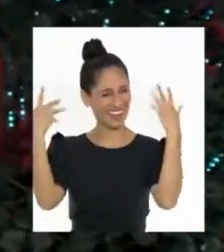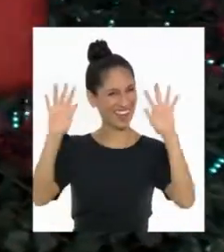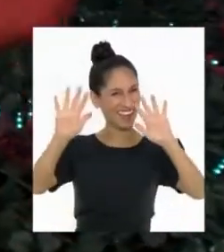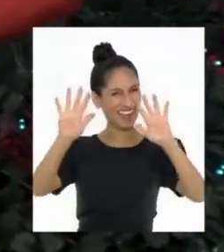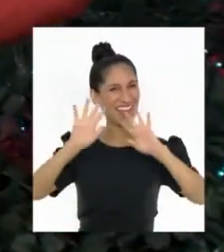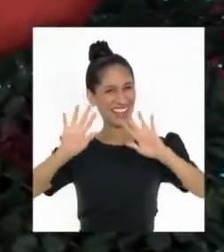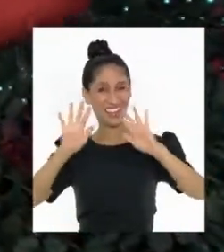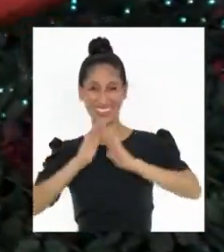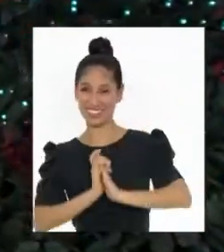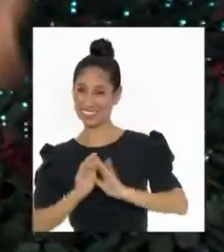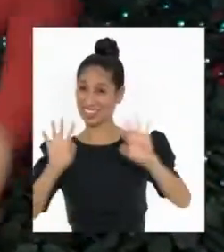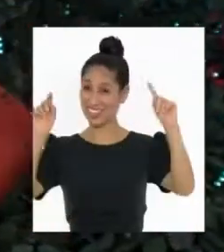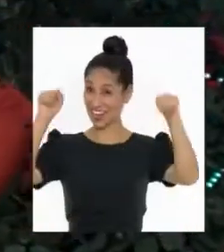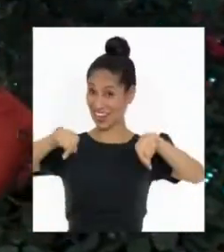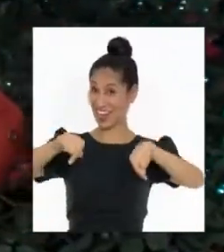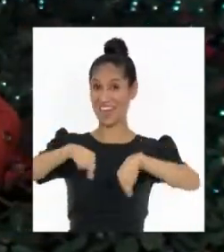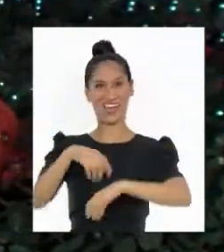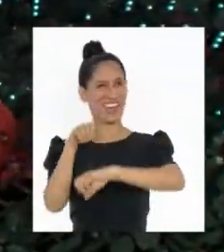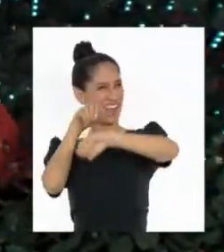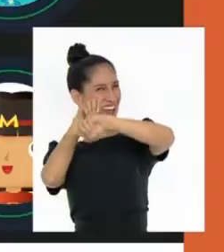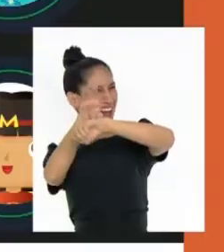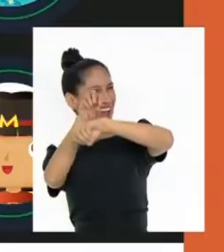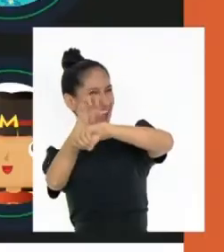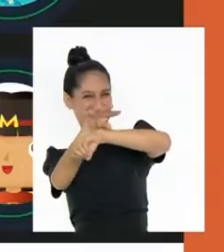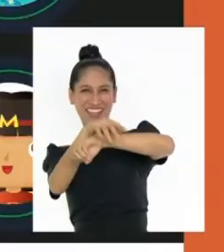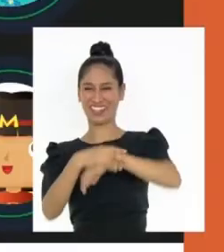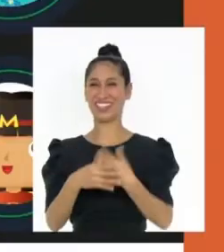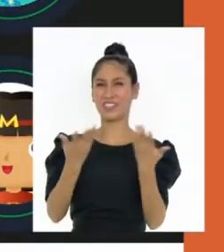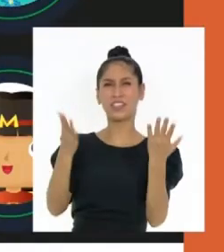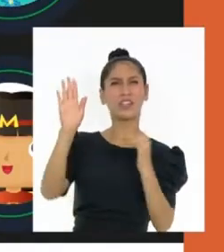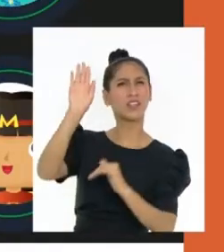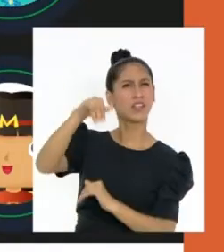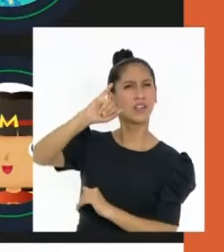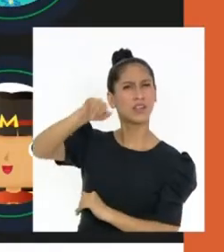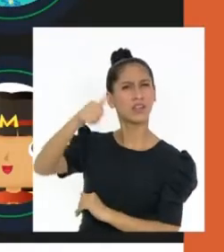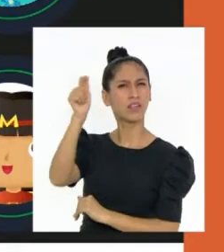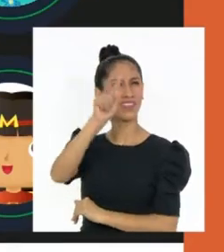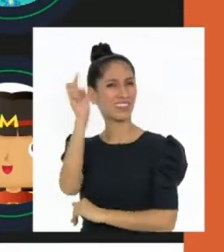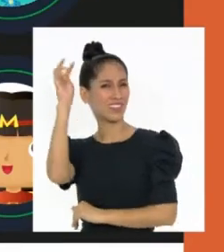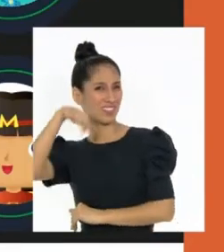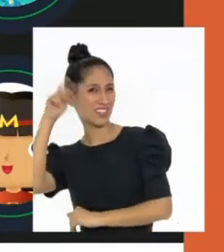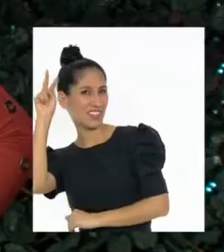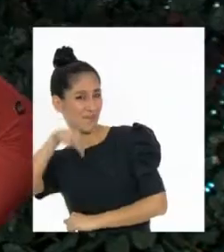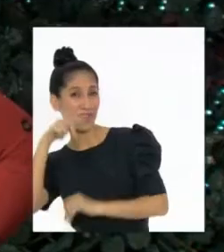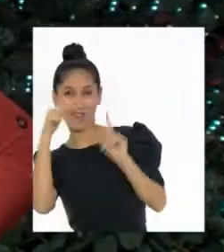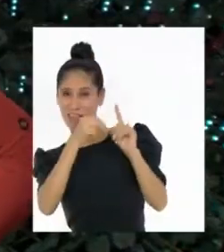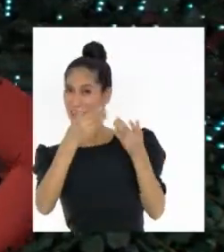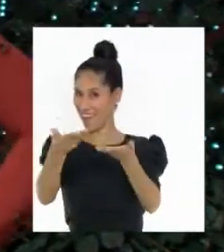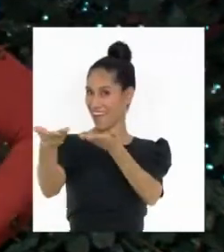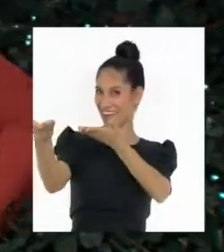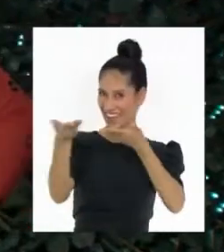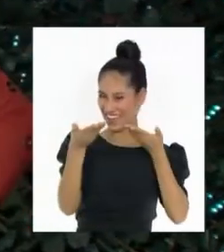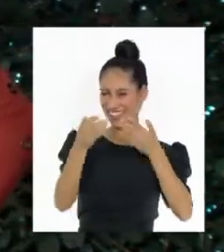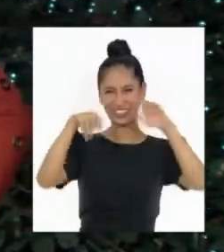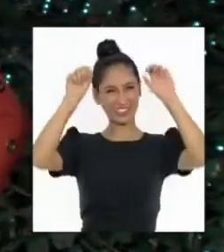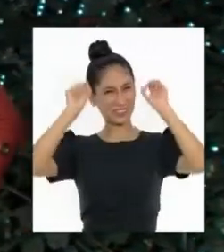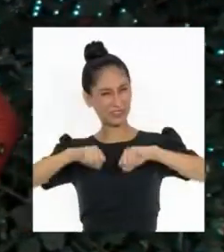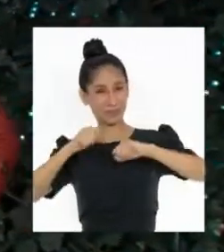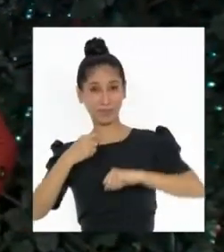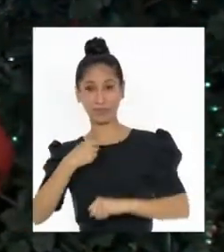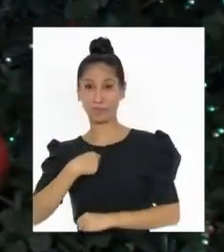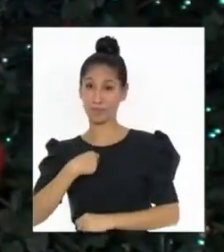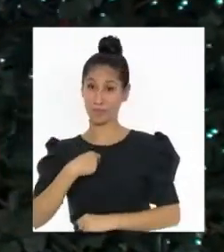en Recomendando Ando. Yasmín es nuestra presentadora. Sí, Decau me convirtió